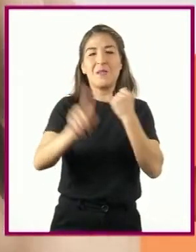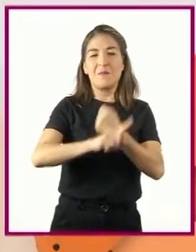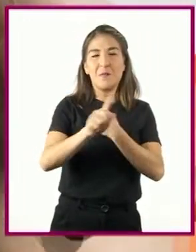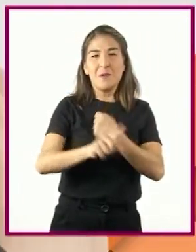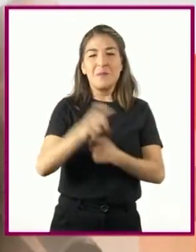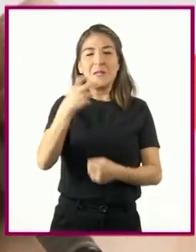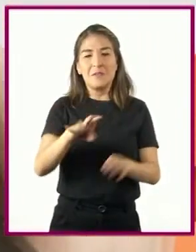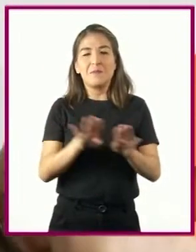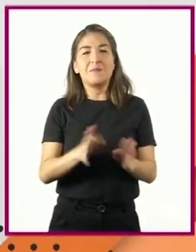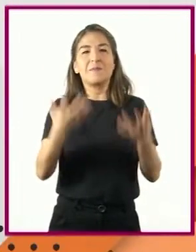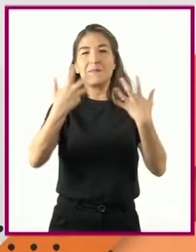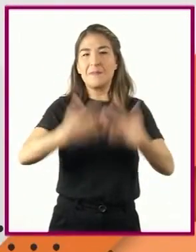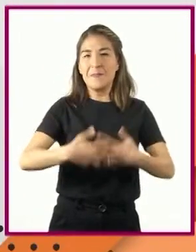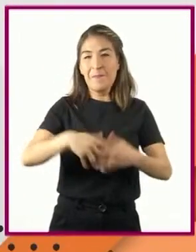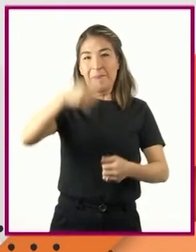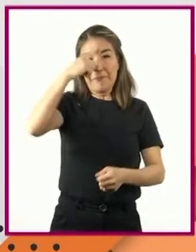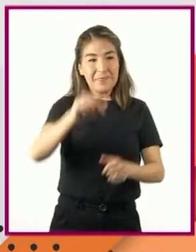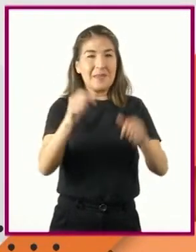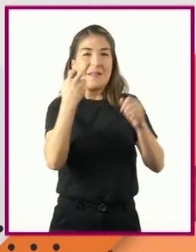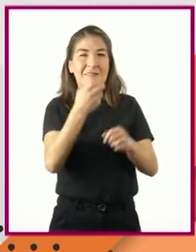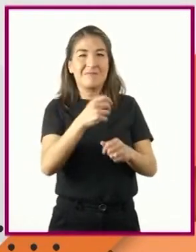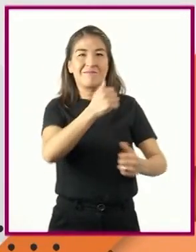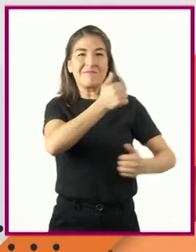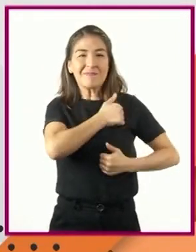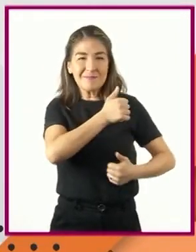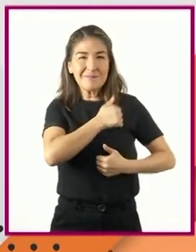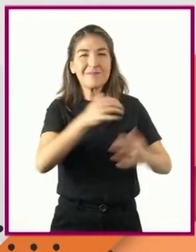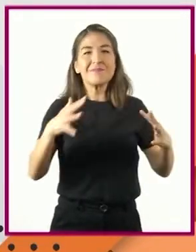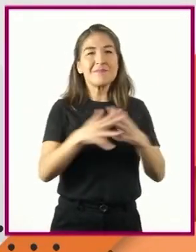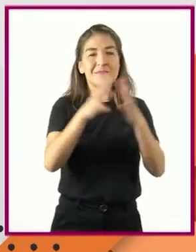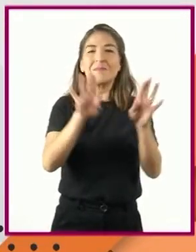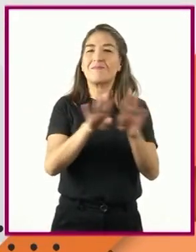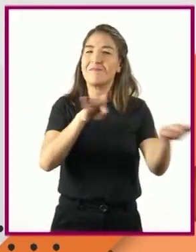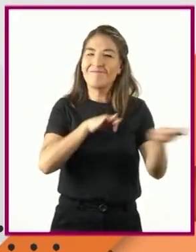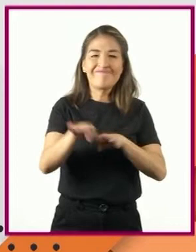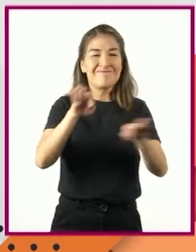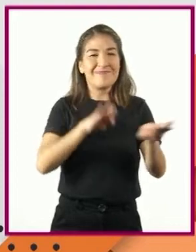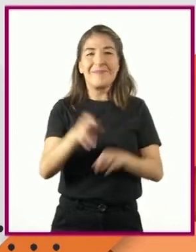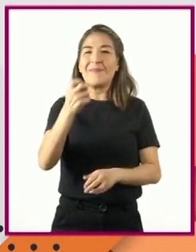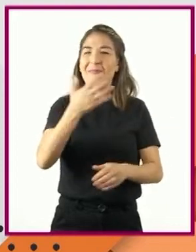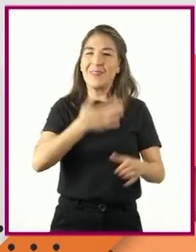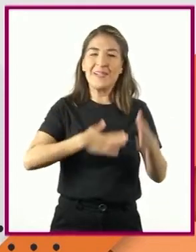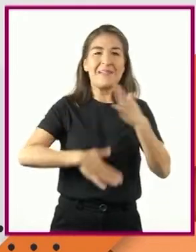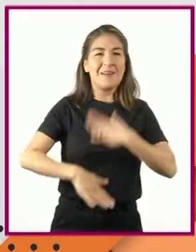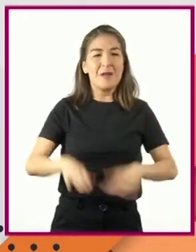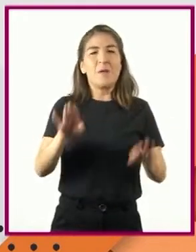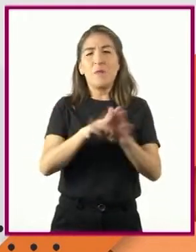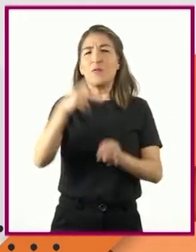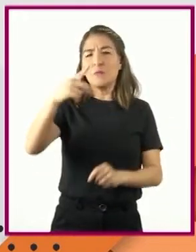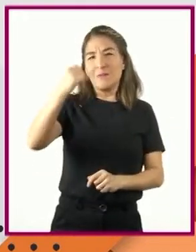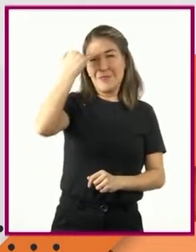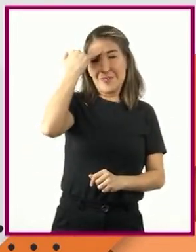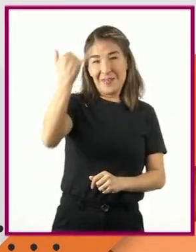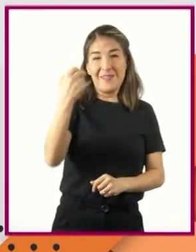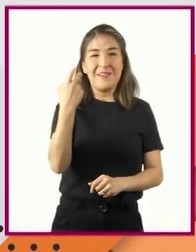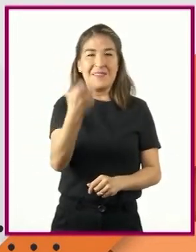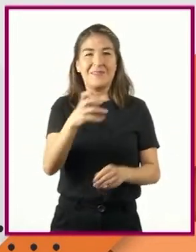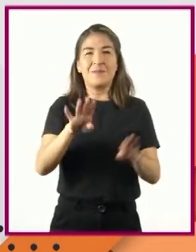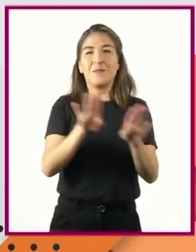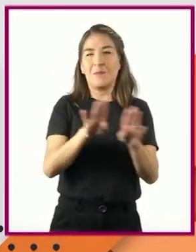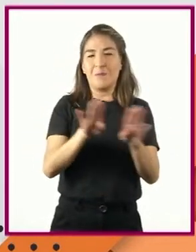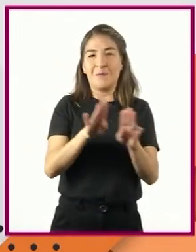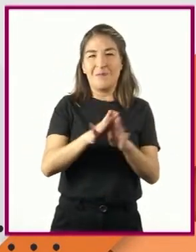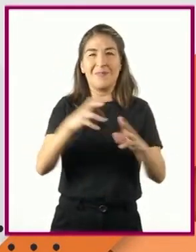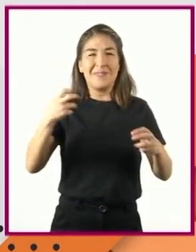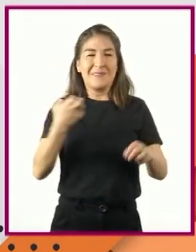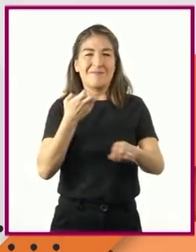industrias, al servicio de la guerra, trabajaban incansablemente, y los mecanismos ideológicos de los estados se